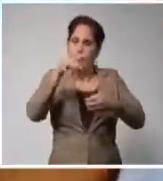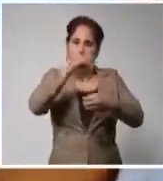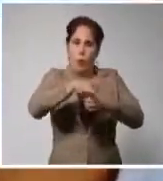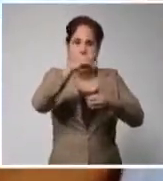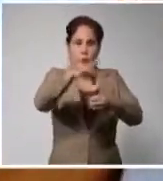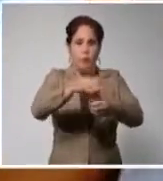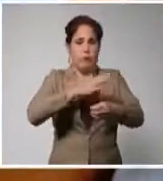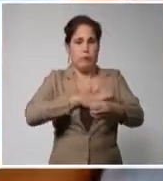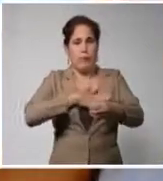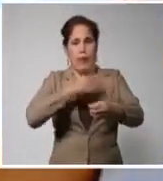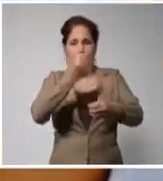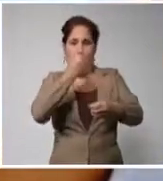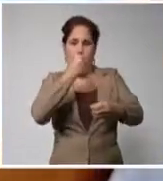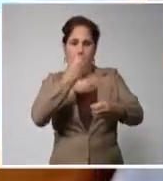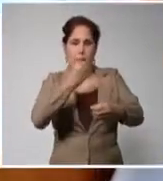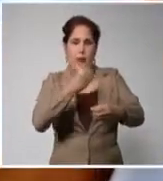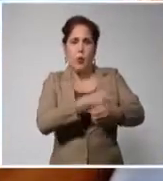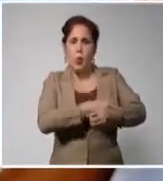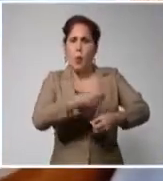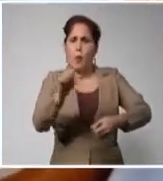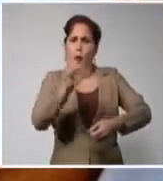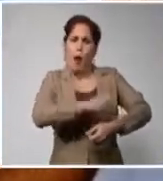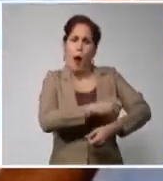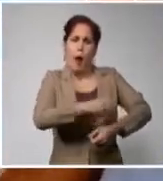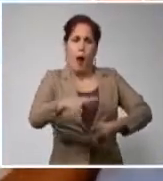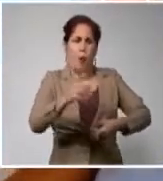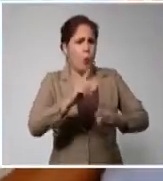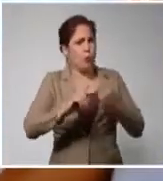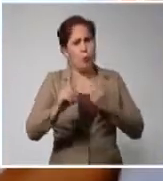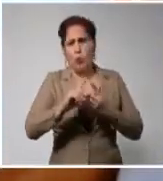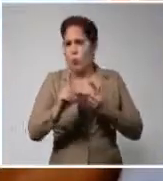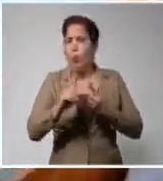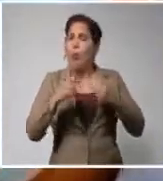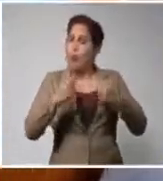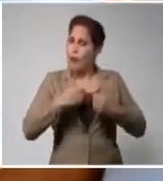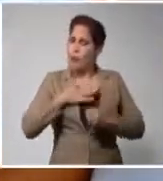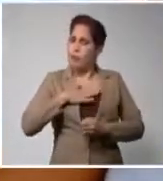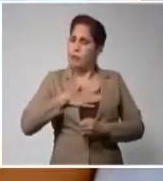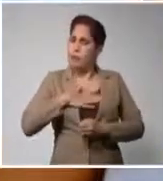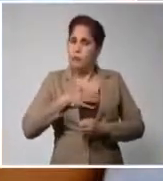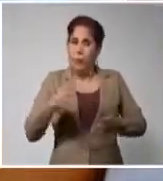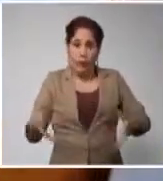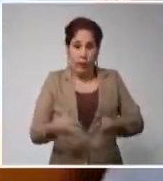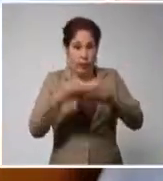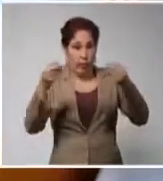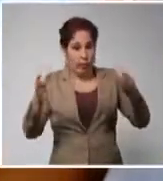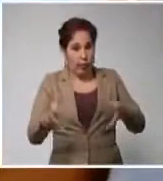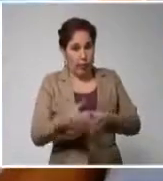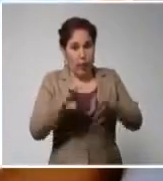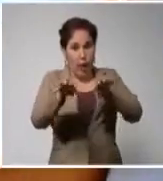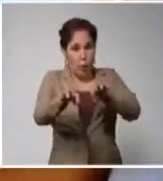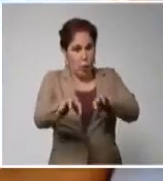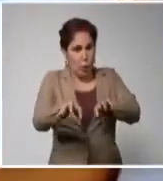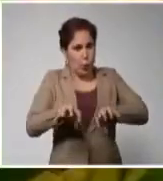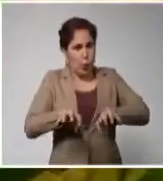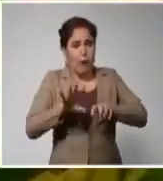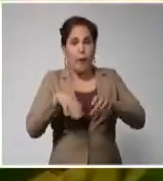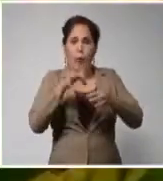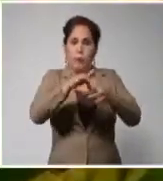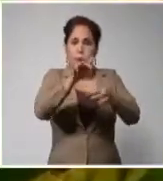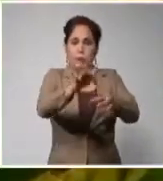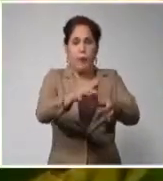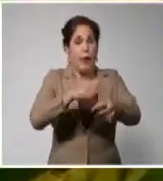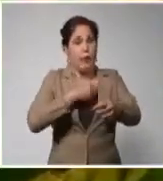propios alimentos sin agrotóxicos, de manera afectuosa, porque producir alimentos es un acto de amor.